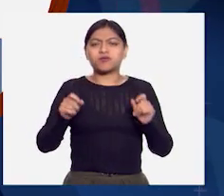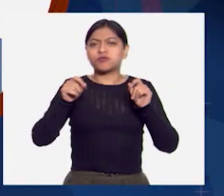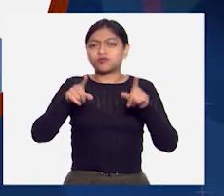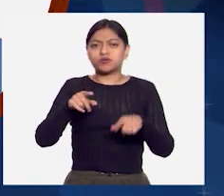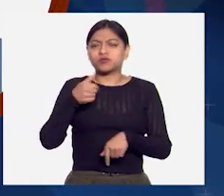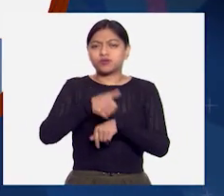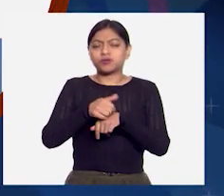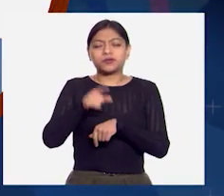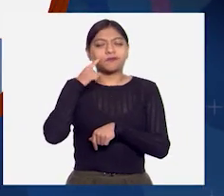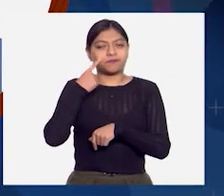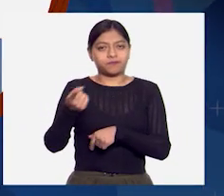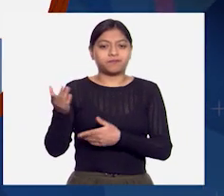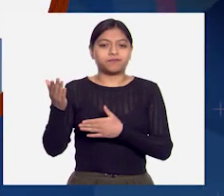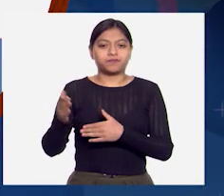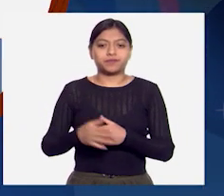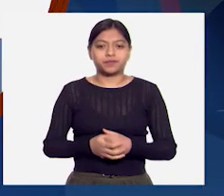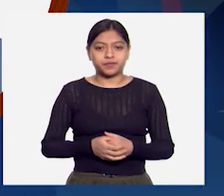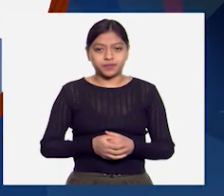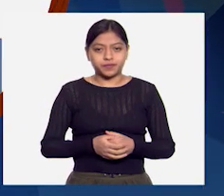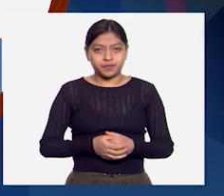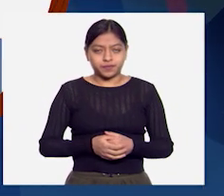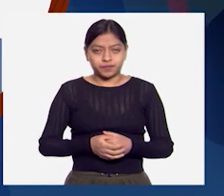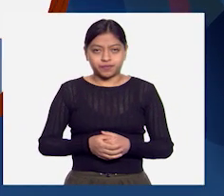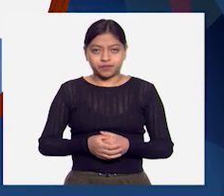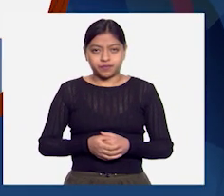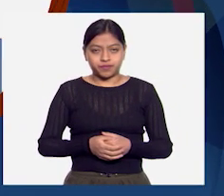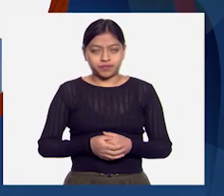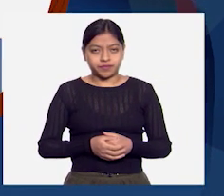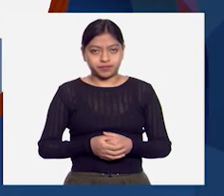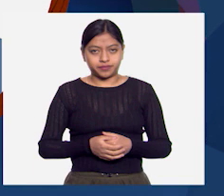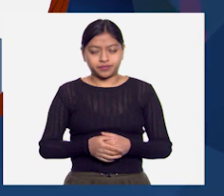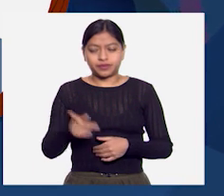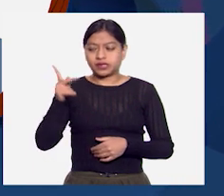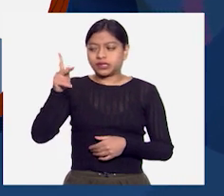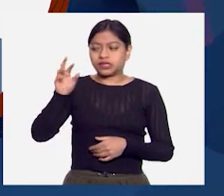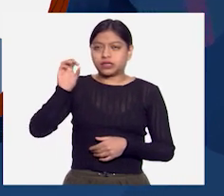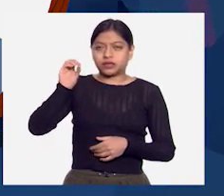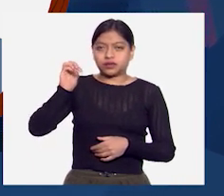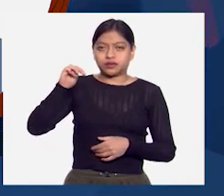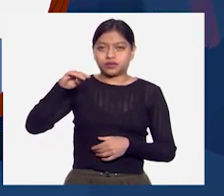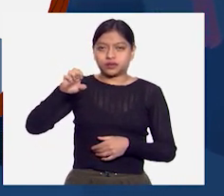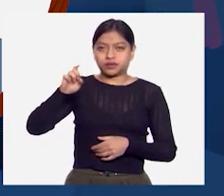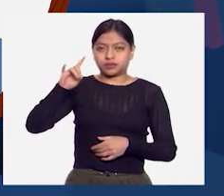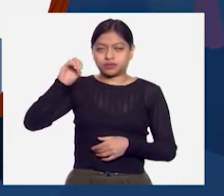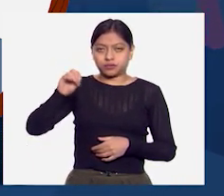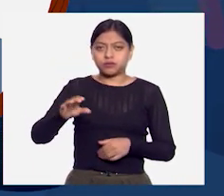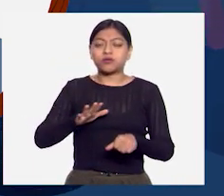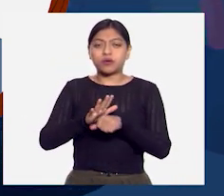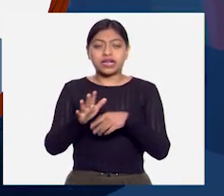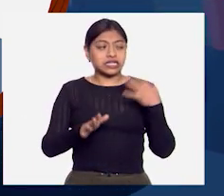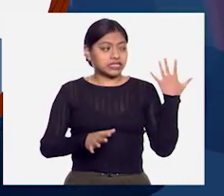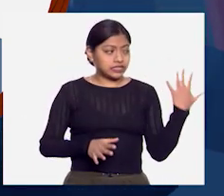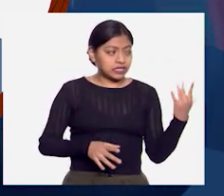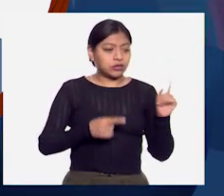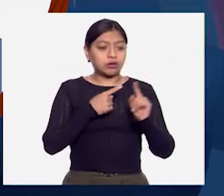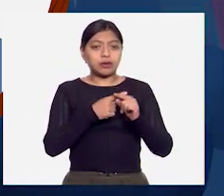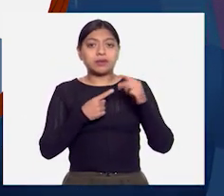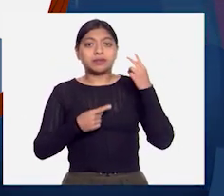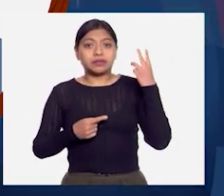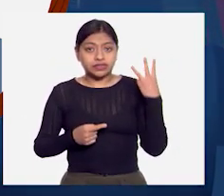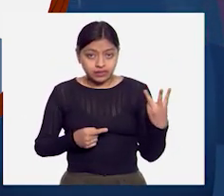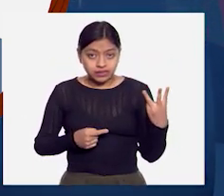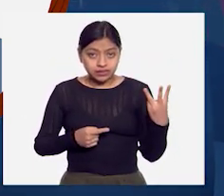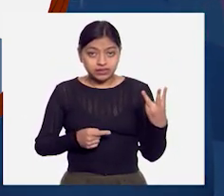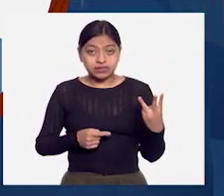como ocurre en este ejemplo. Observen. ¿Cuál es la media aritmética de 5 y 3? Ah, yo sé, es 4, porque